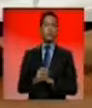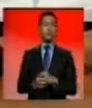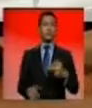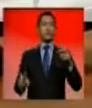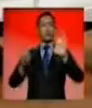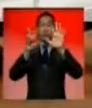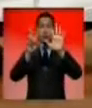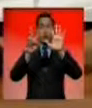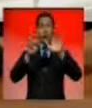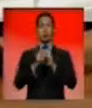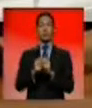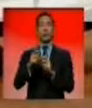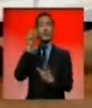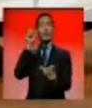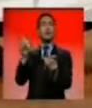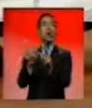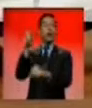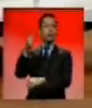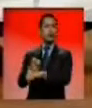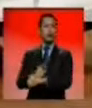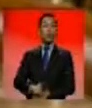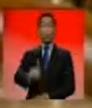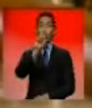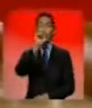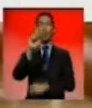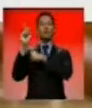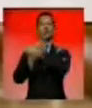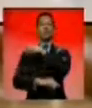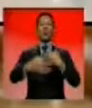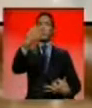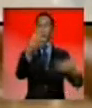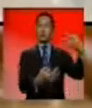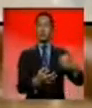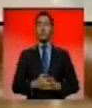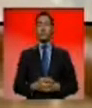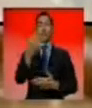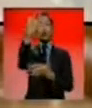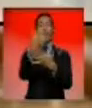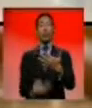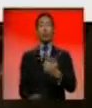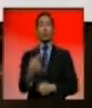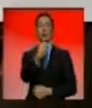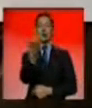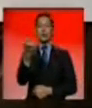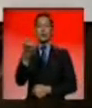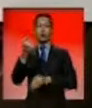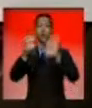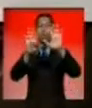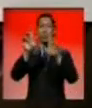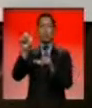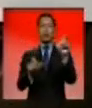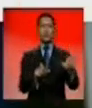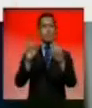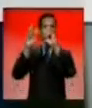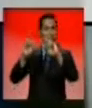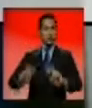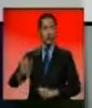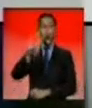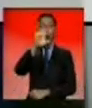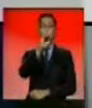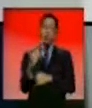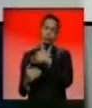formularon cargos. En virtud de que él es eminentemente técnico y no ha tenido participación dentro de estos hechos que se están investigando. Porque no